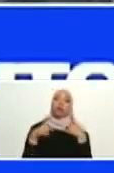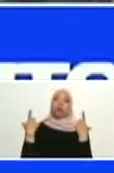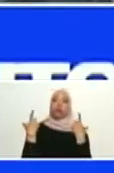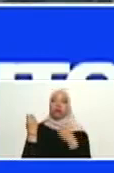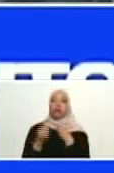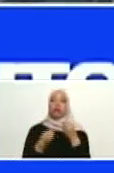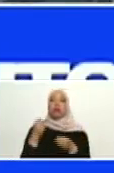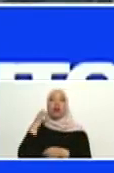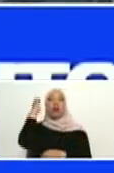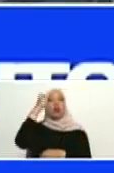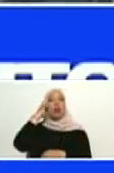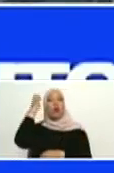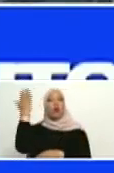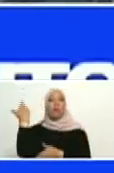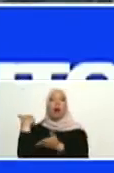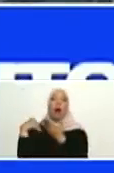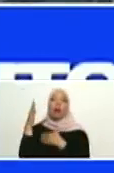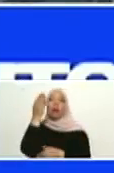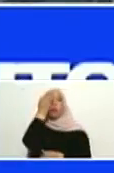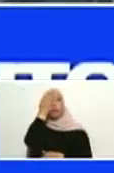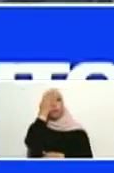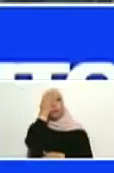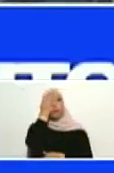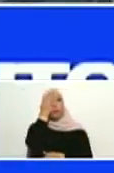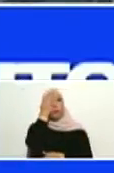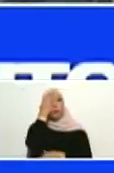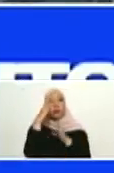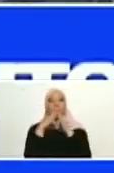de Europa, todos venían de Europa,